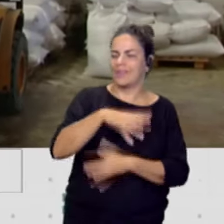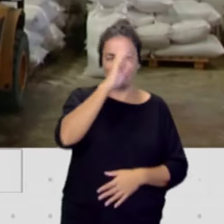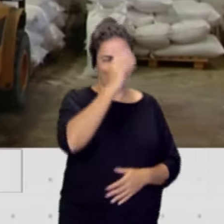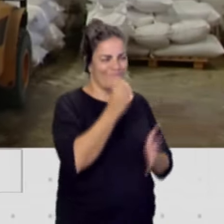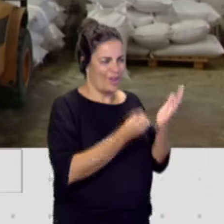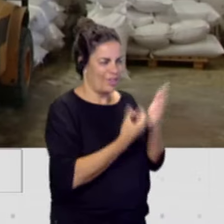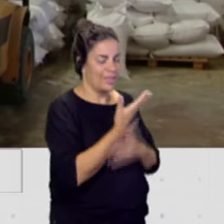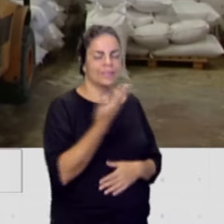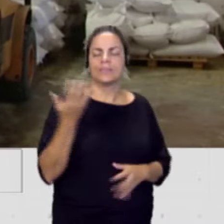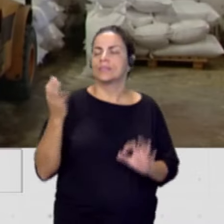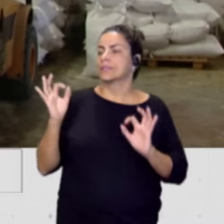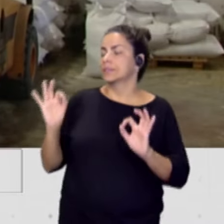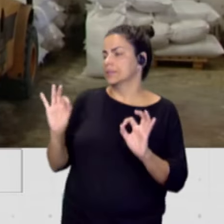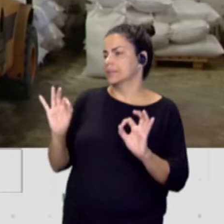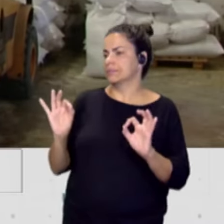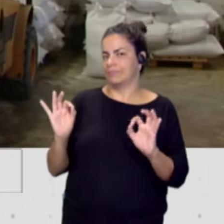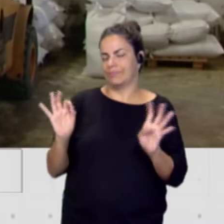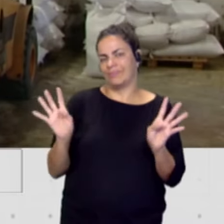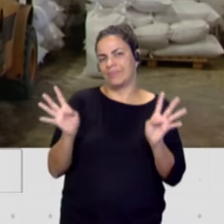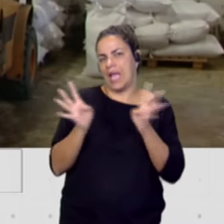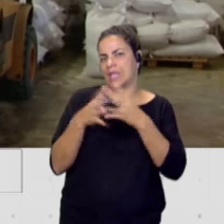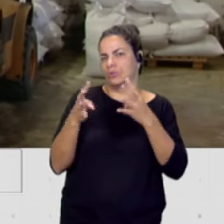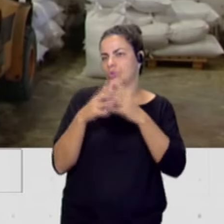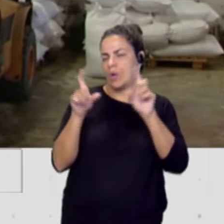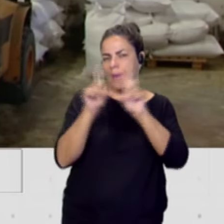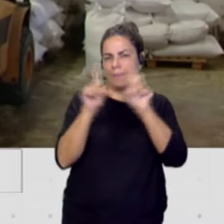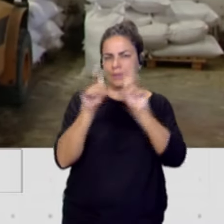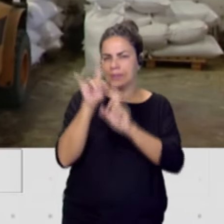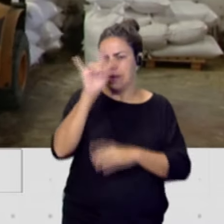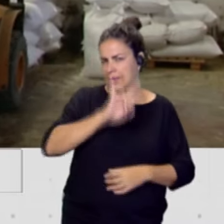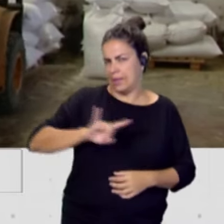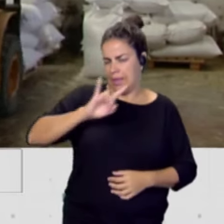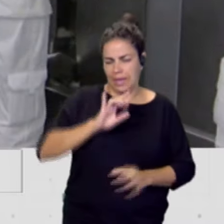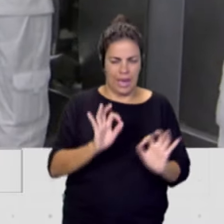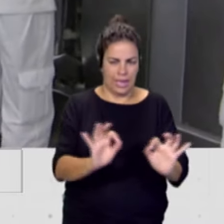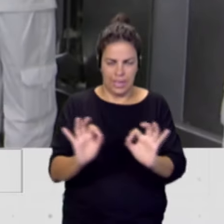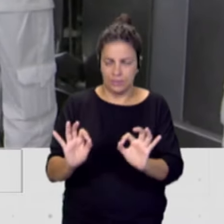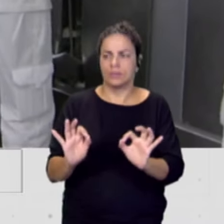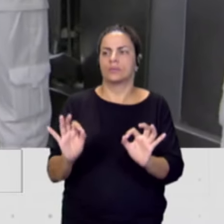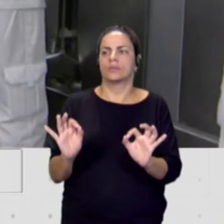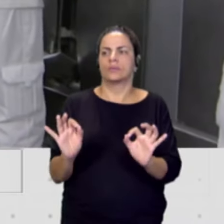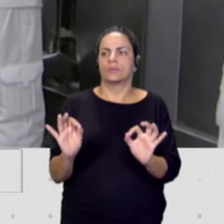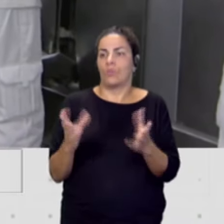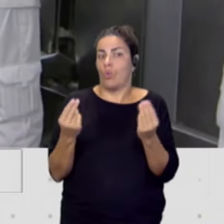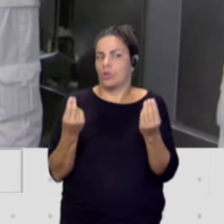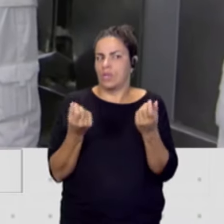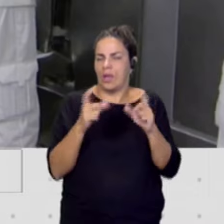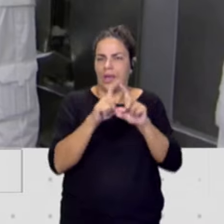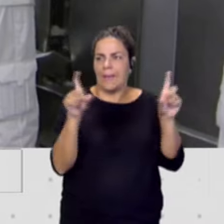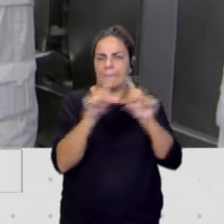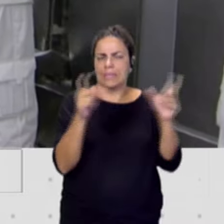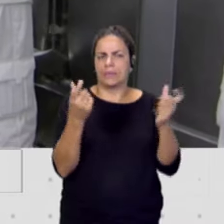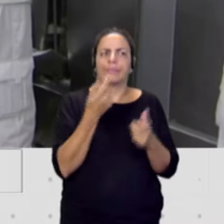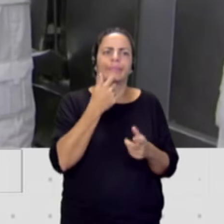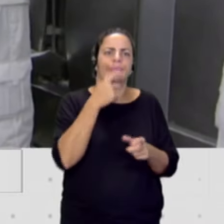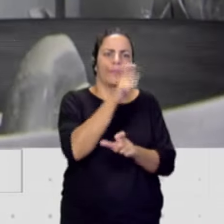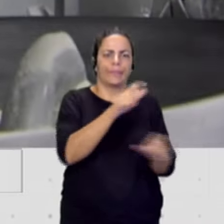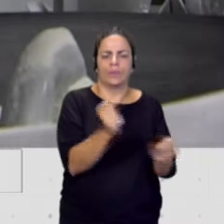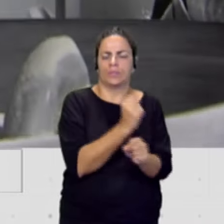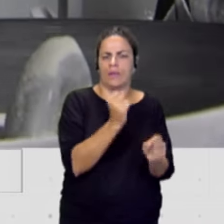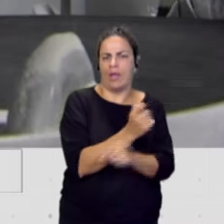la estructura empresarial de Canarias con un enorme número de corporaciones sin casi empleados o con muy pocos